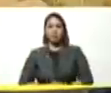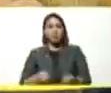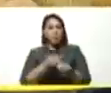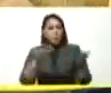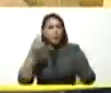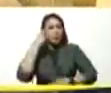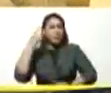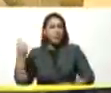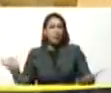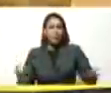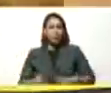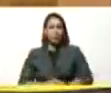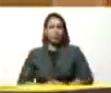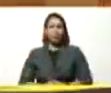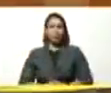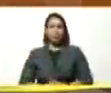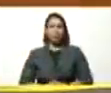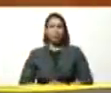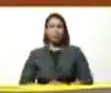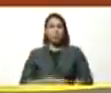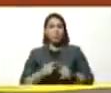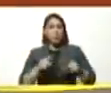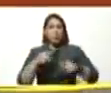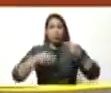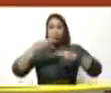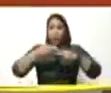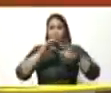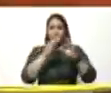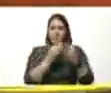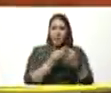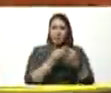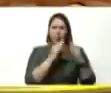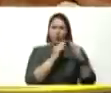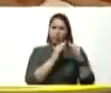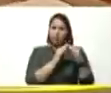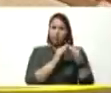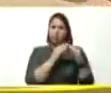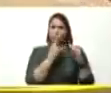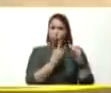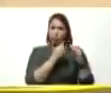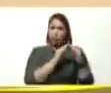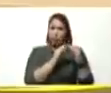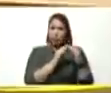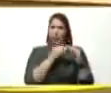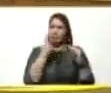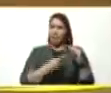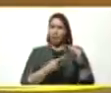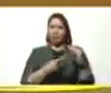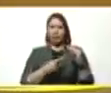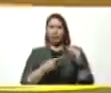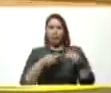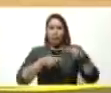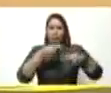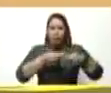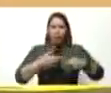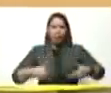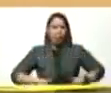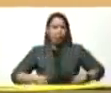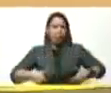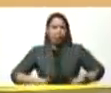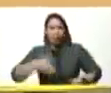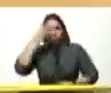se imaginan? Si para construir una familia, una vivienda, tiene que ponerle Dios y su